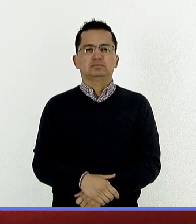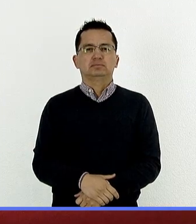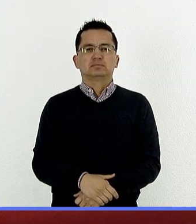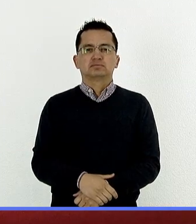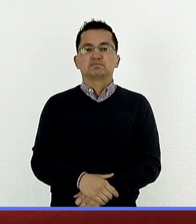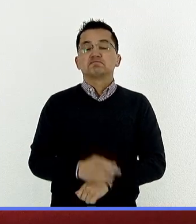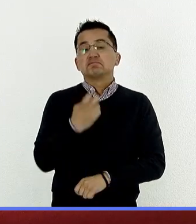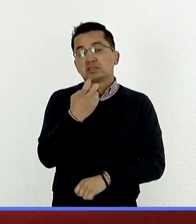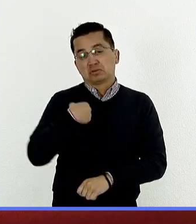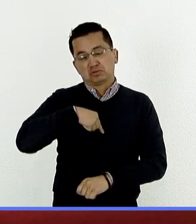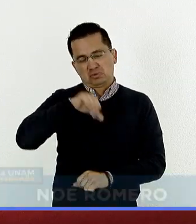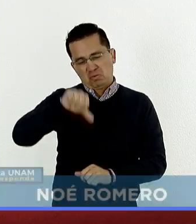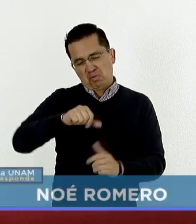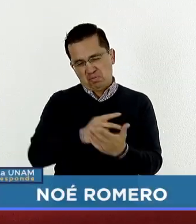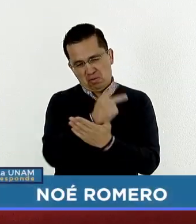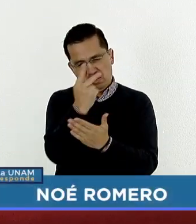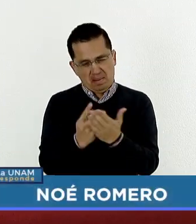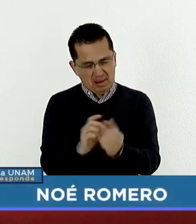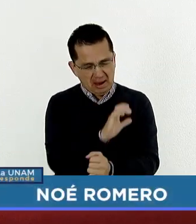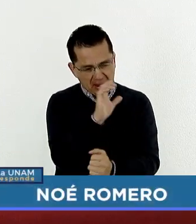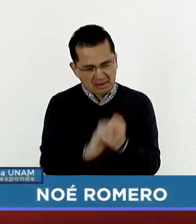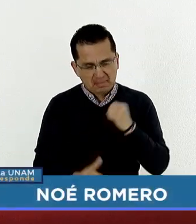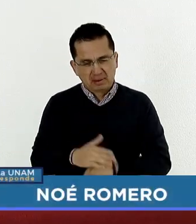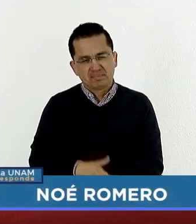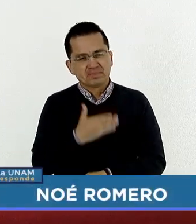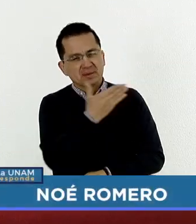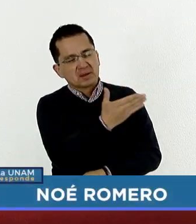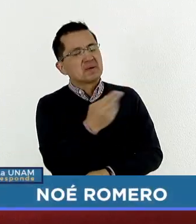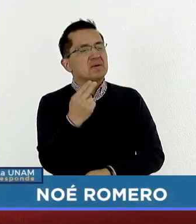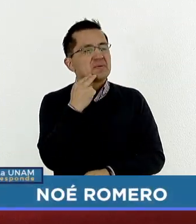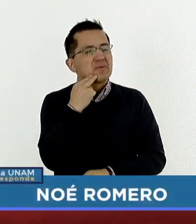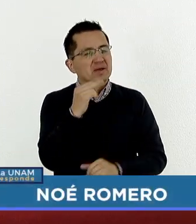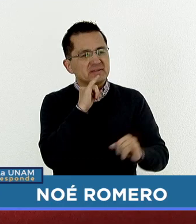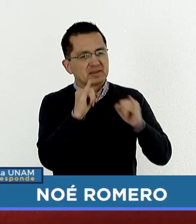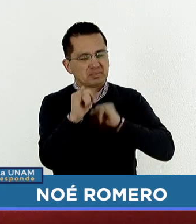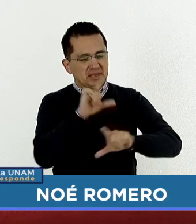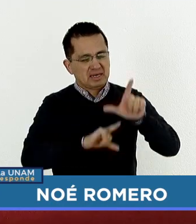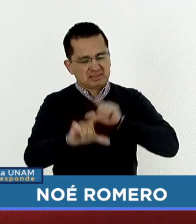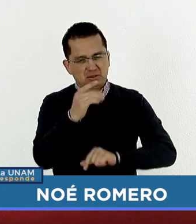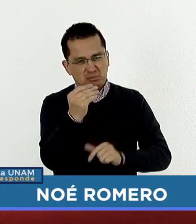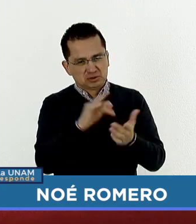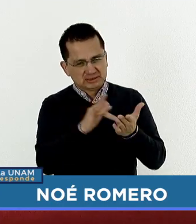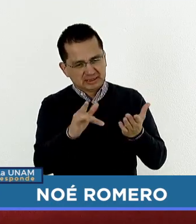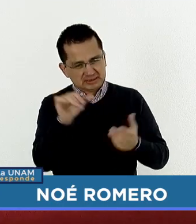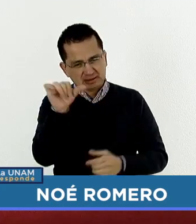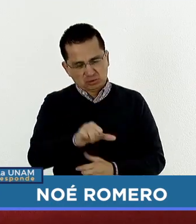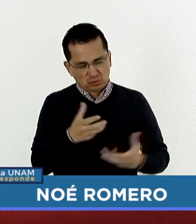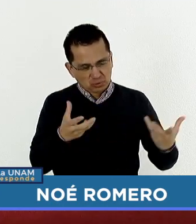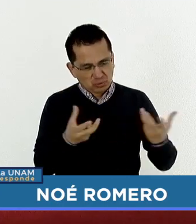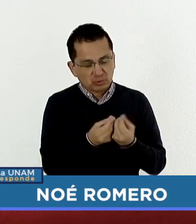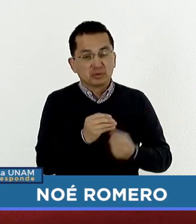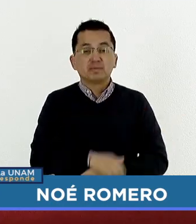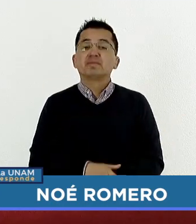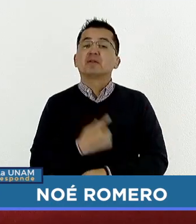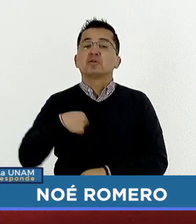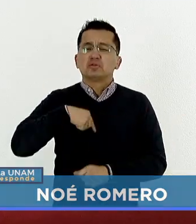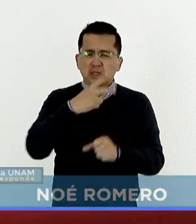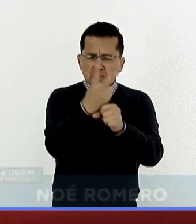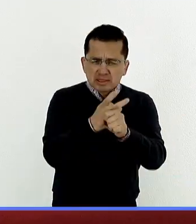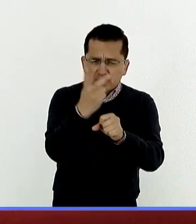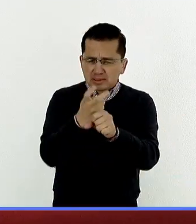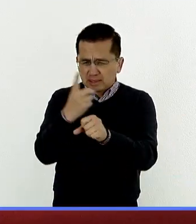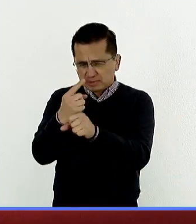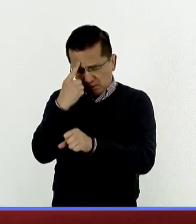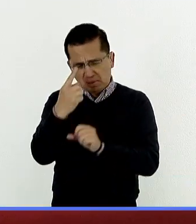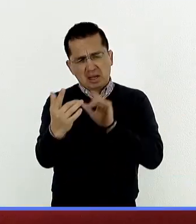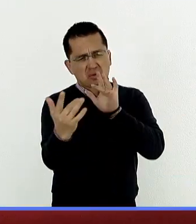con esto terminamos nuestro programa de hoy agradecemos a Noé Romero en la lengua de señas que su acompañamiento esta tarde y los invitamos a todos ustedes